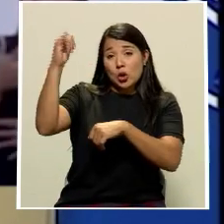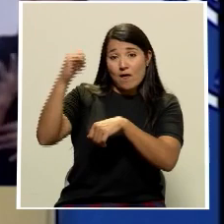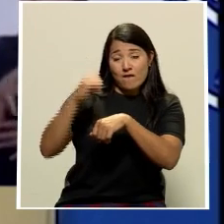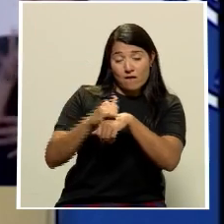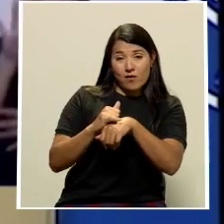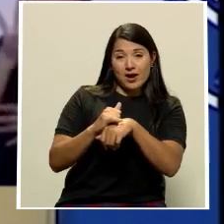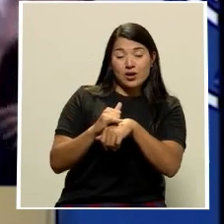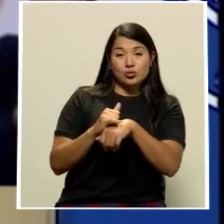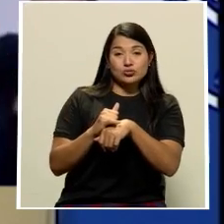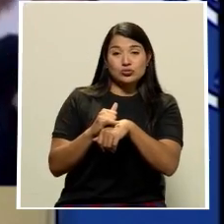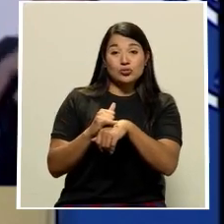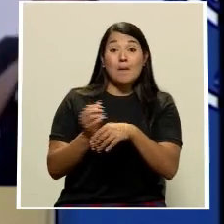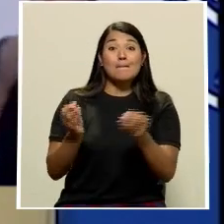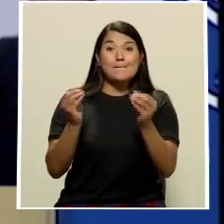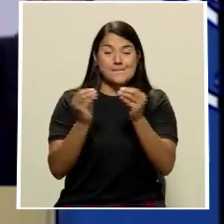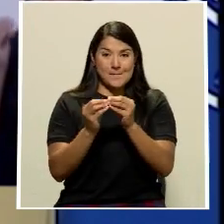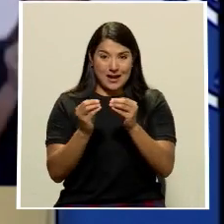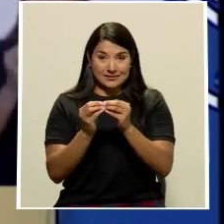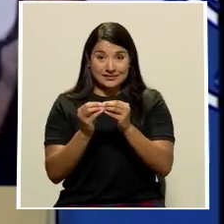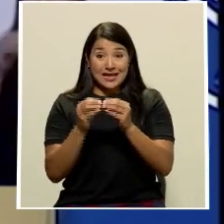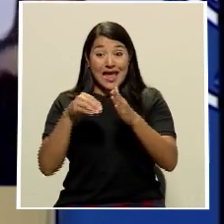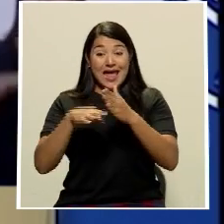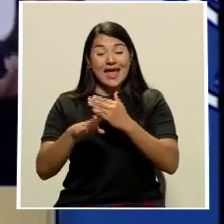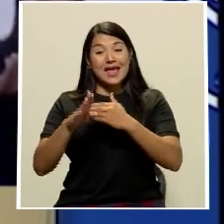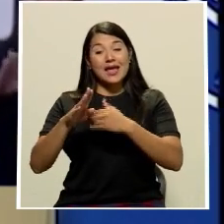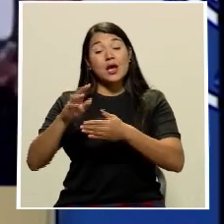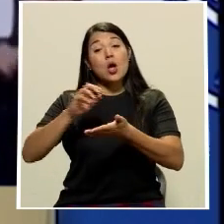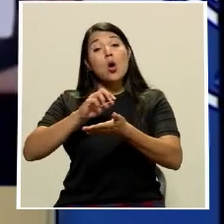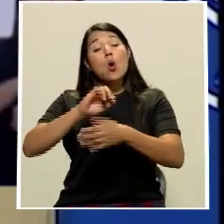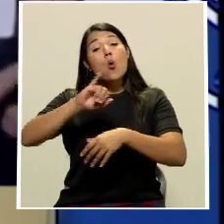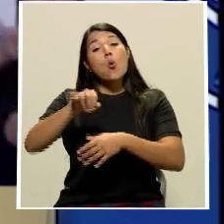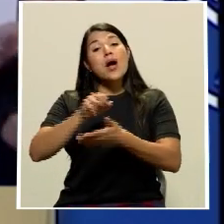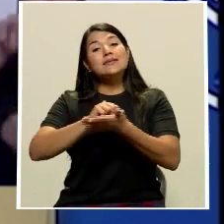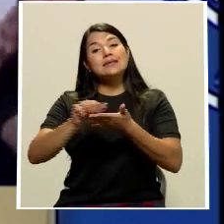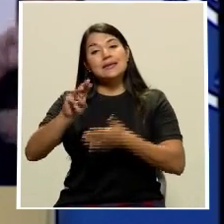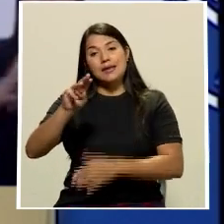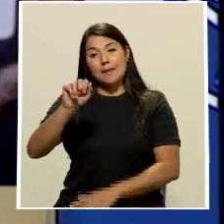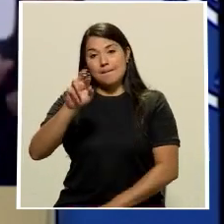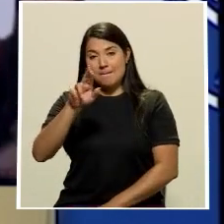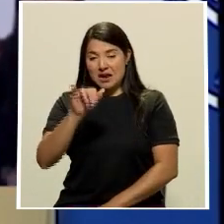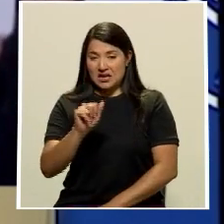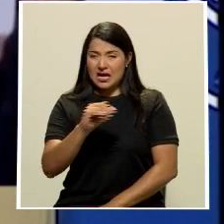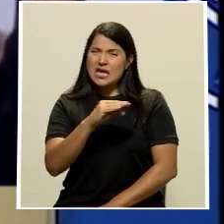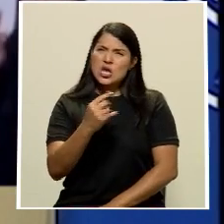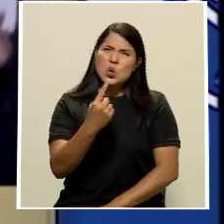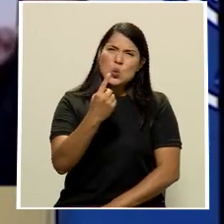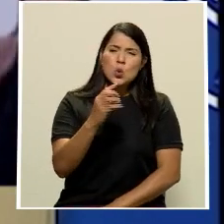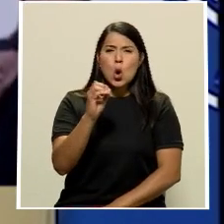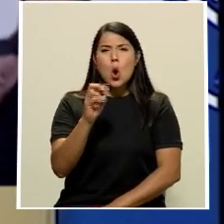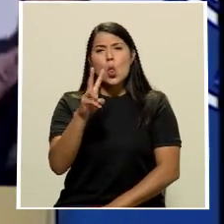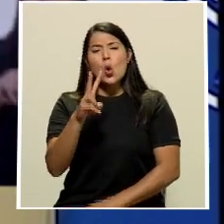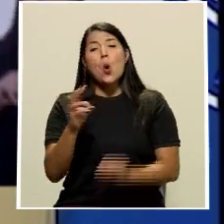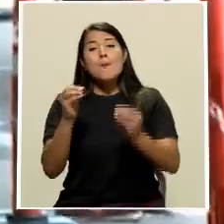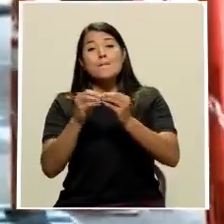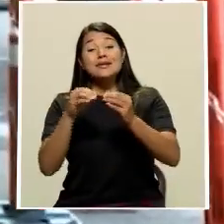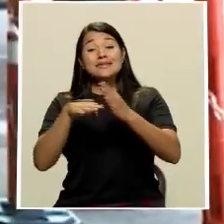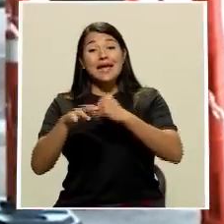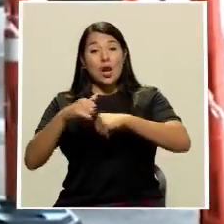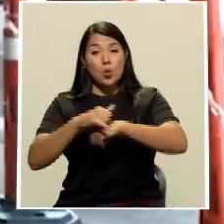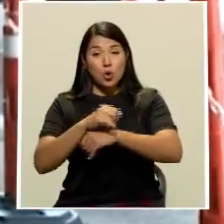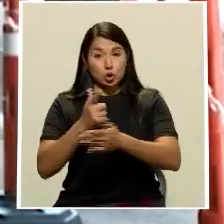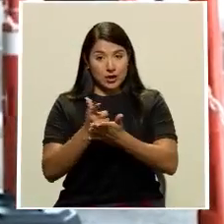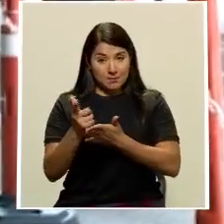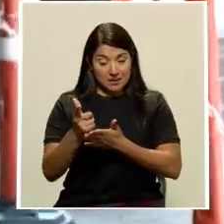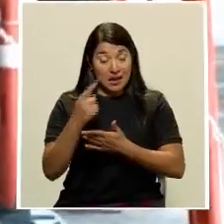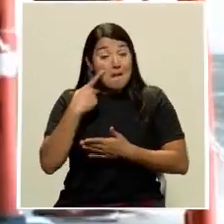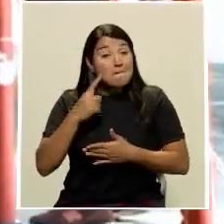vuelos adicionales en Juan Santamaría y 1 o 2 vuelos en el aeropuerto de Liberia para comenzar. Por